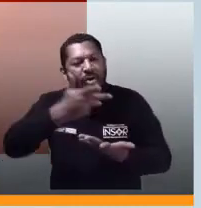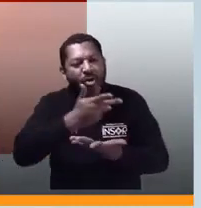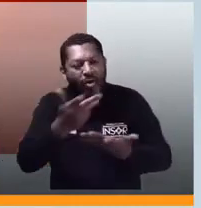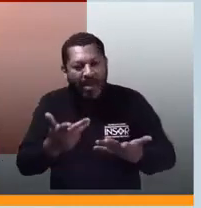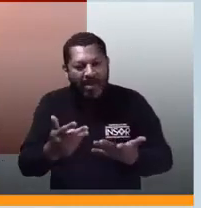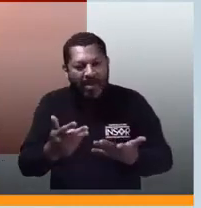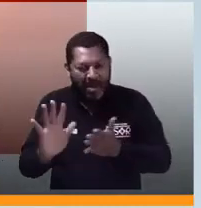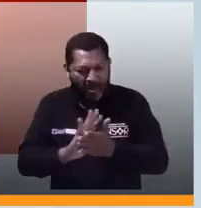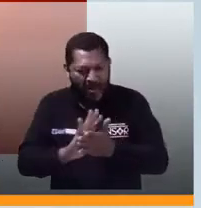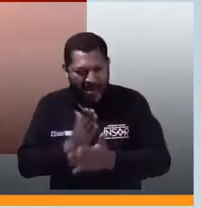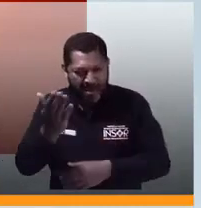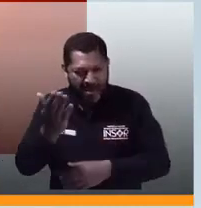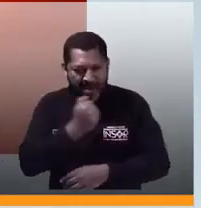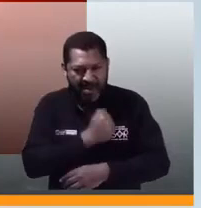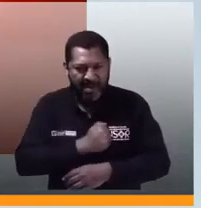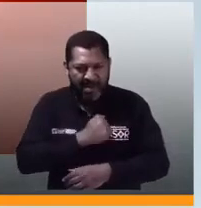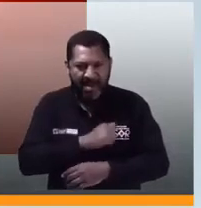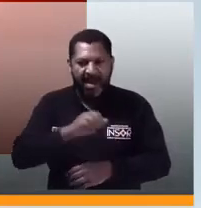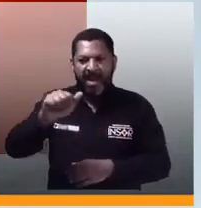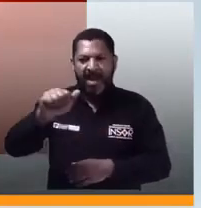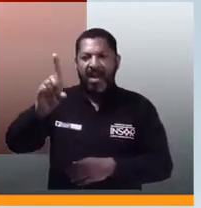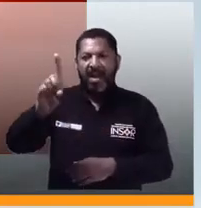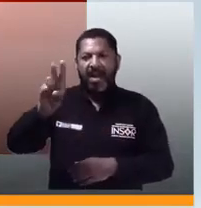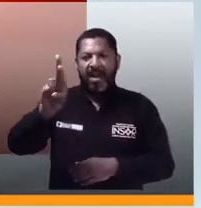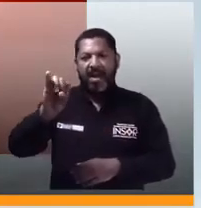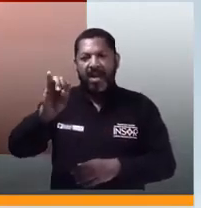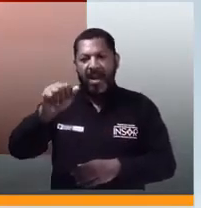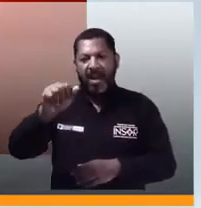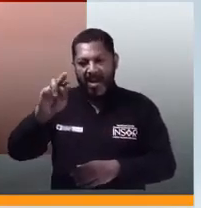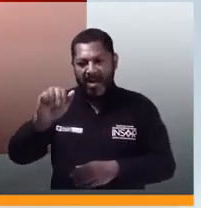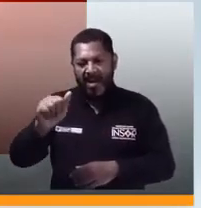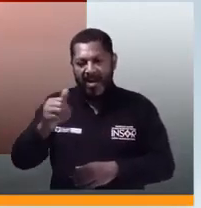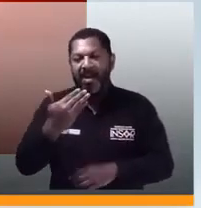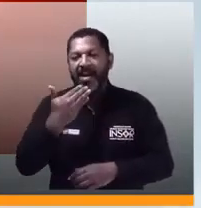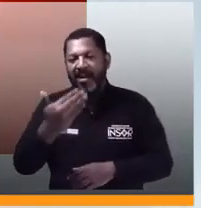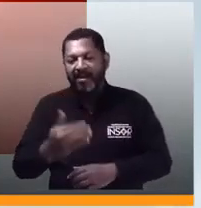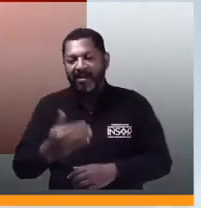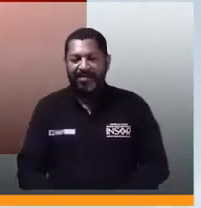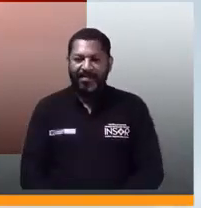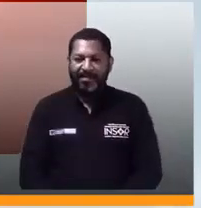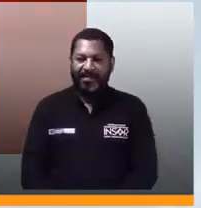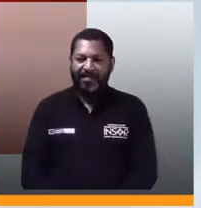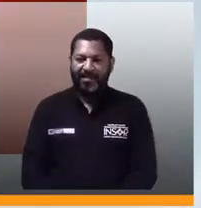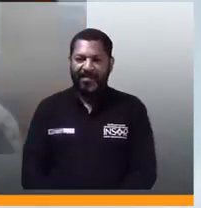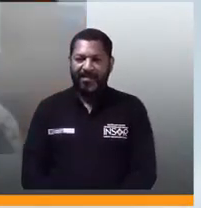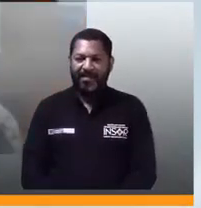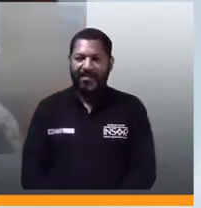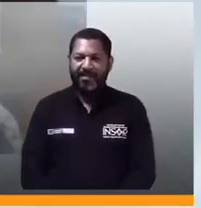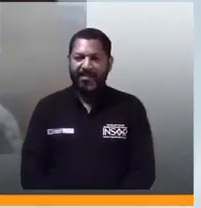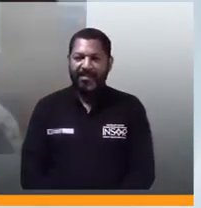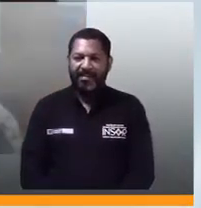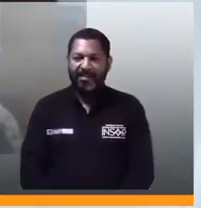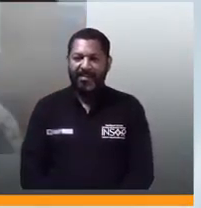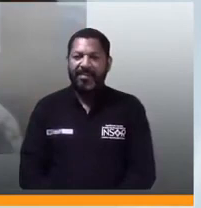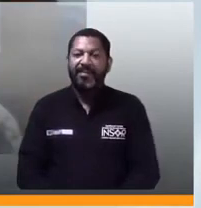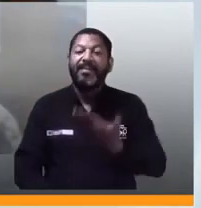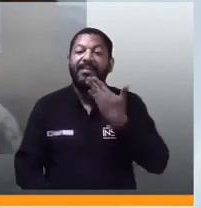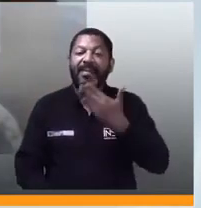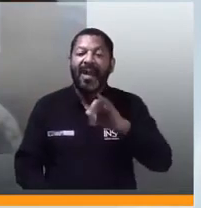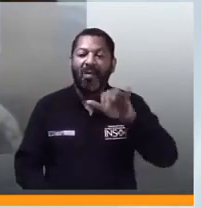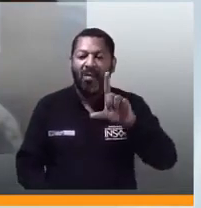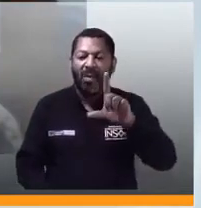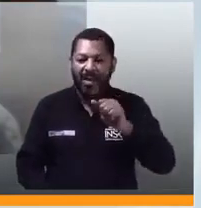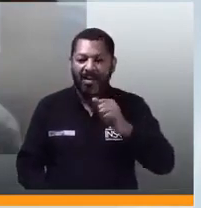talleres. Entonces, adelante, Adriana Quimballo, y gracias. Gracias, Julia. Buenos días